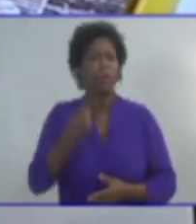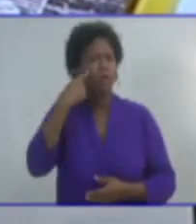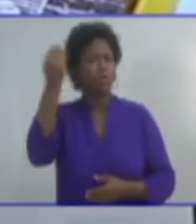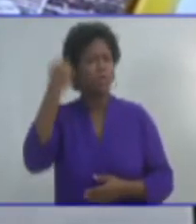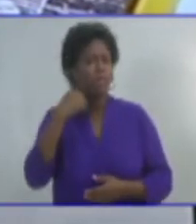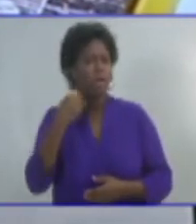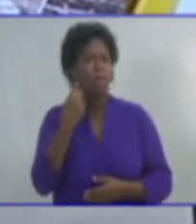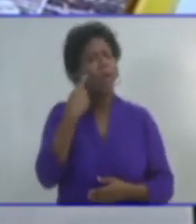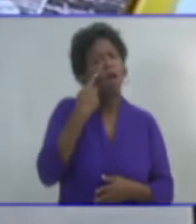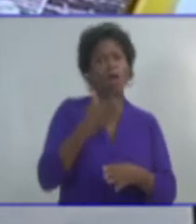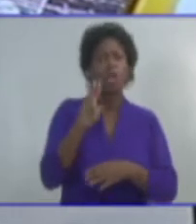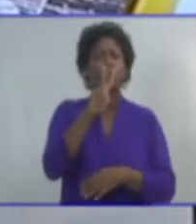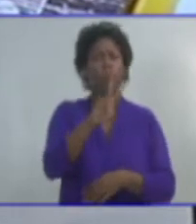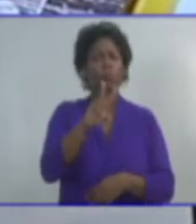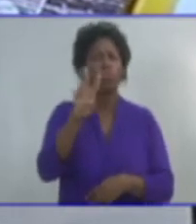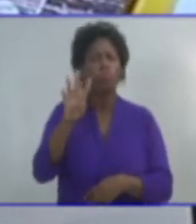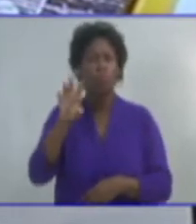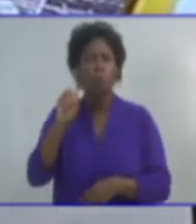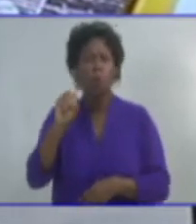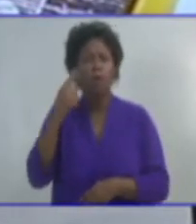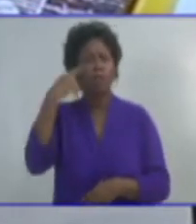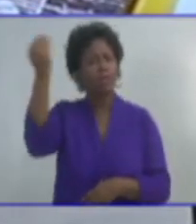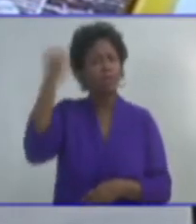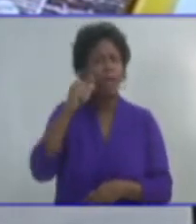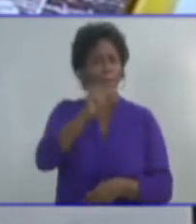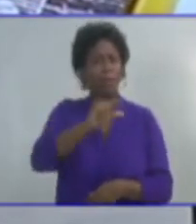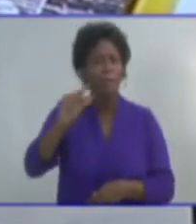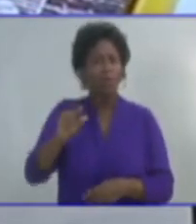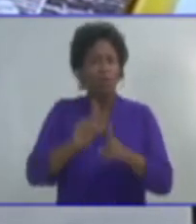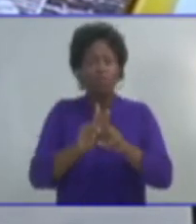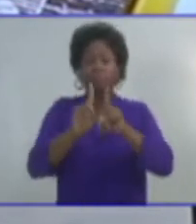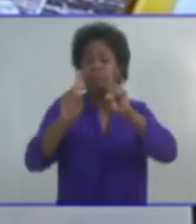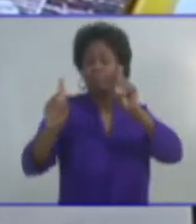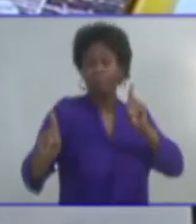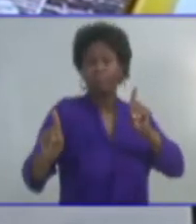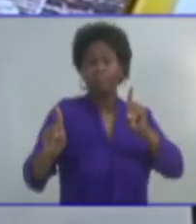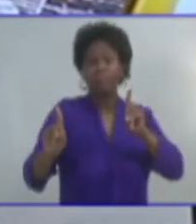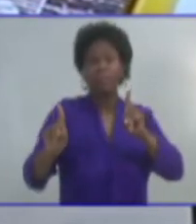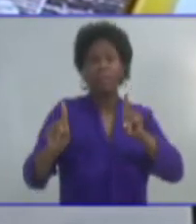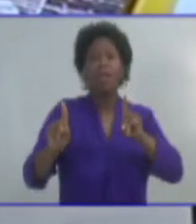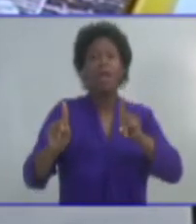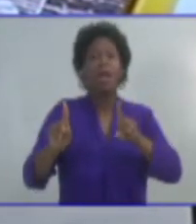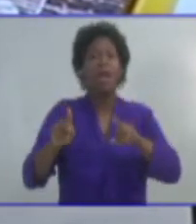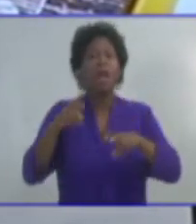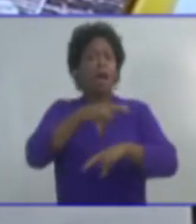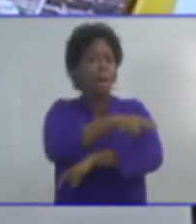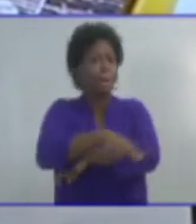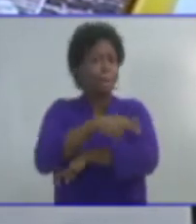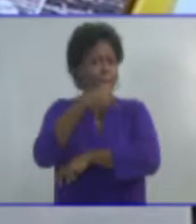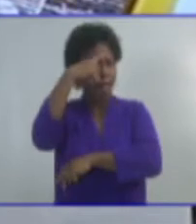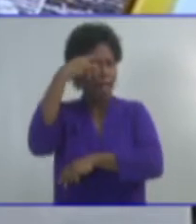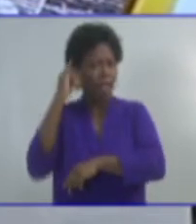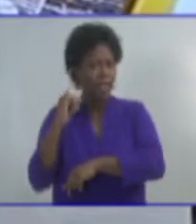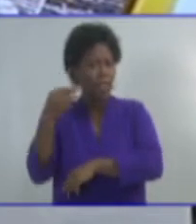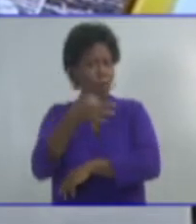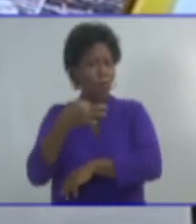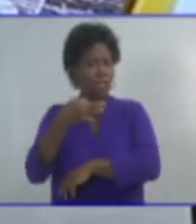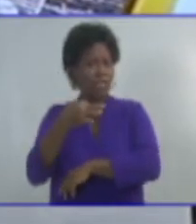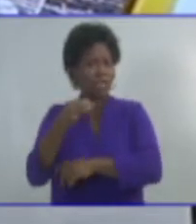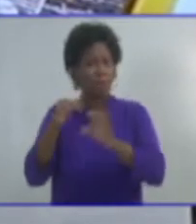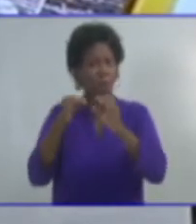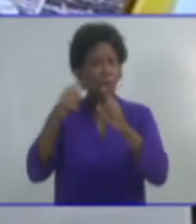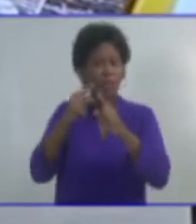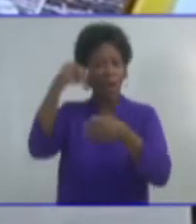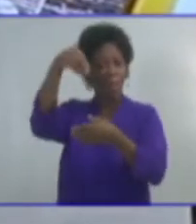unos 240 kilómetros. Es la distancia de la República de Haití y el municipio más oriental